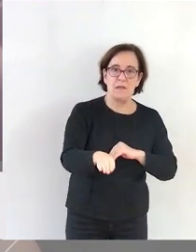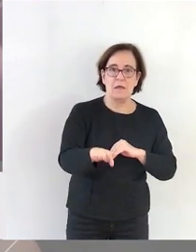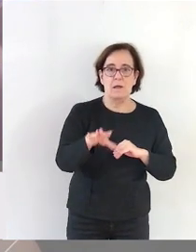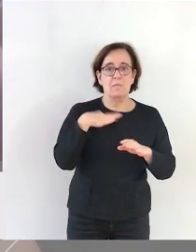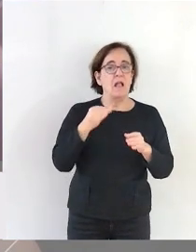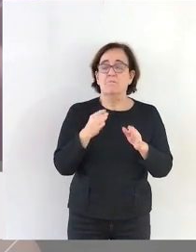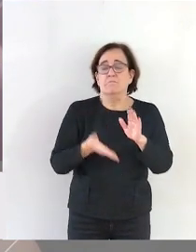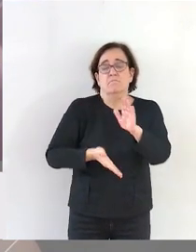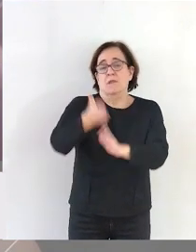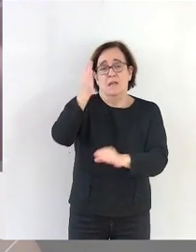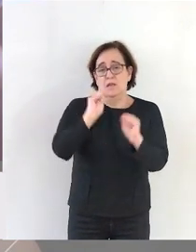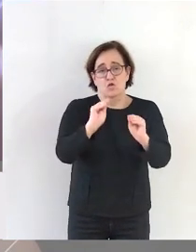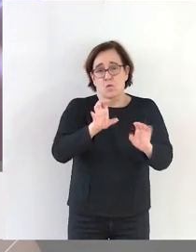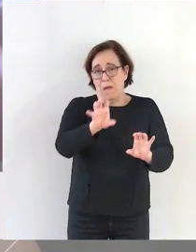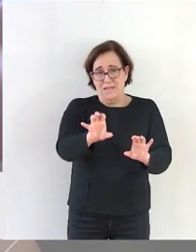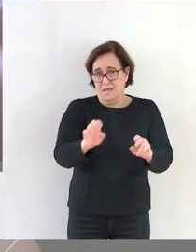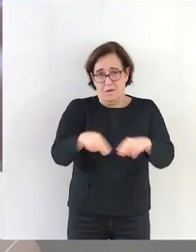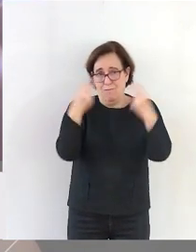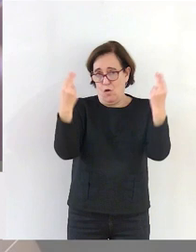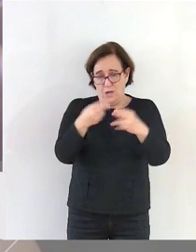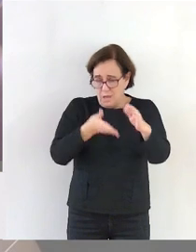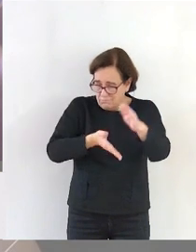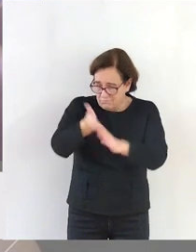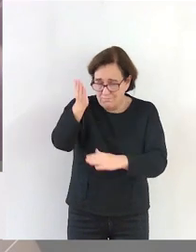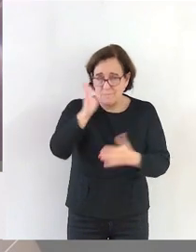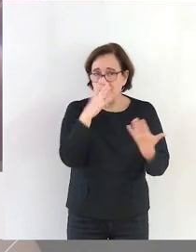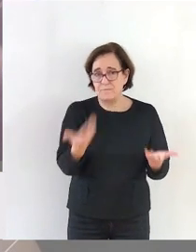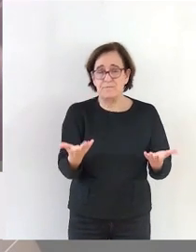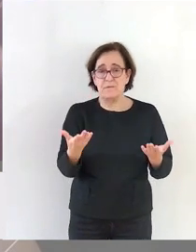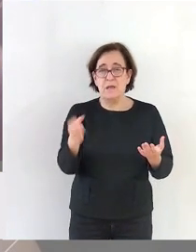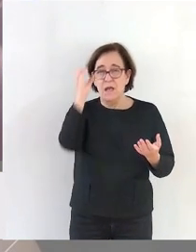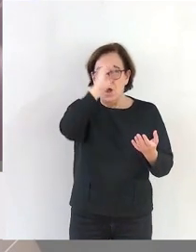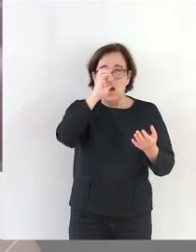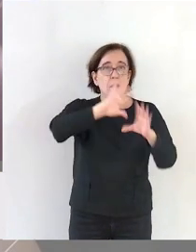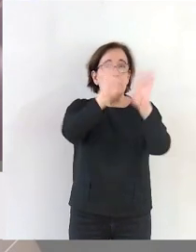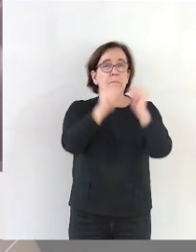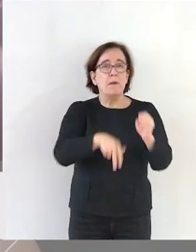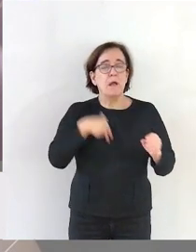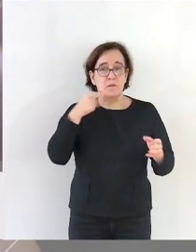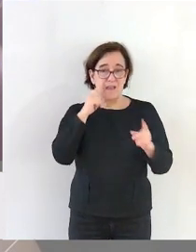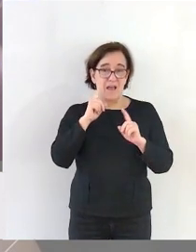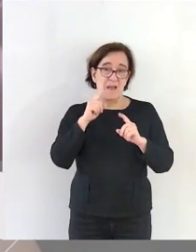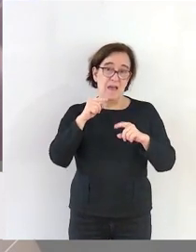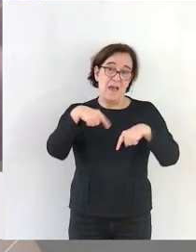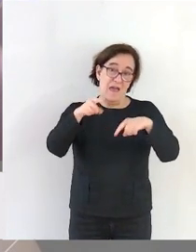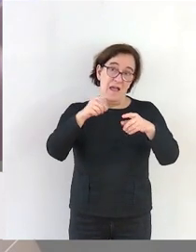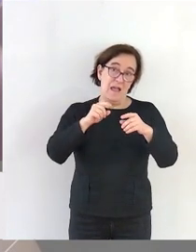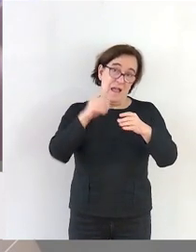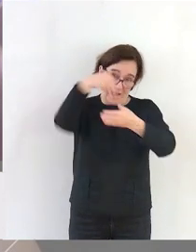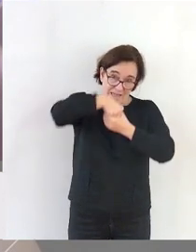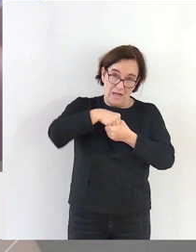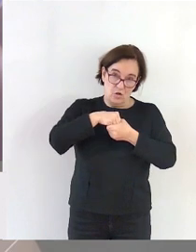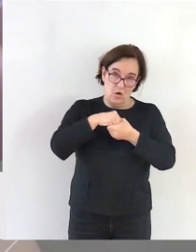cruzar fronteras em el el observatorio global de desplazamiento interno